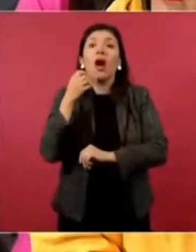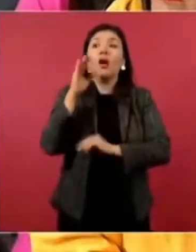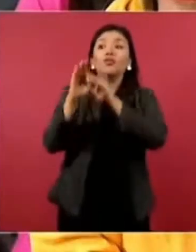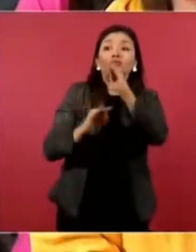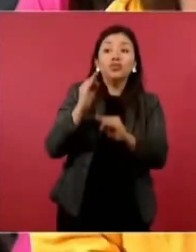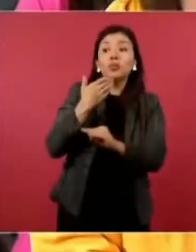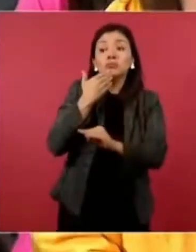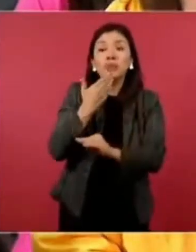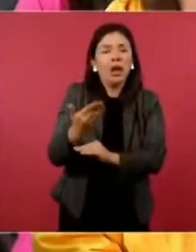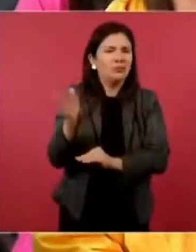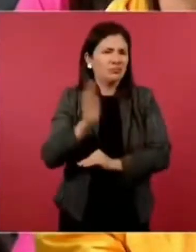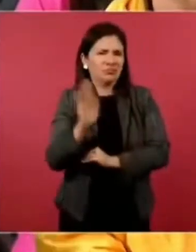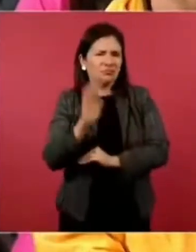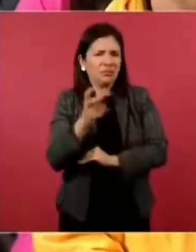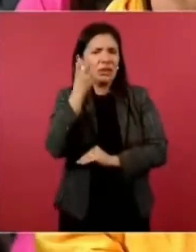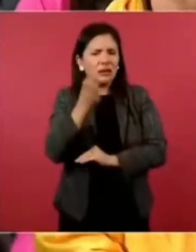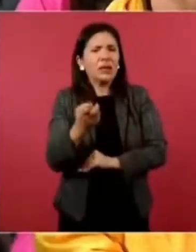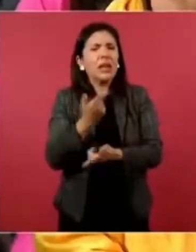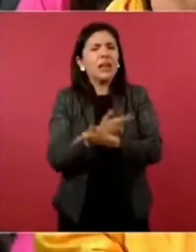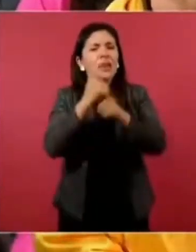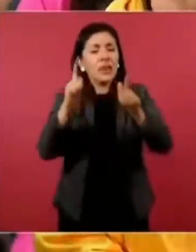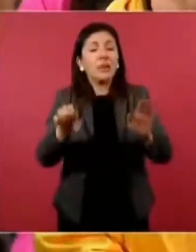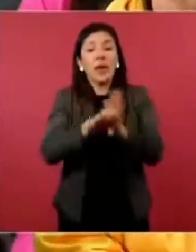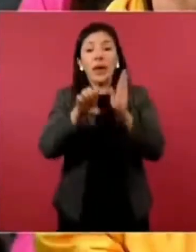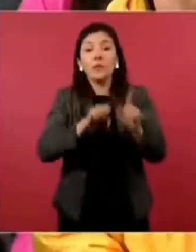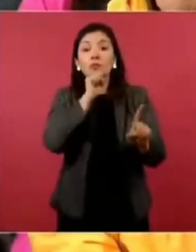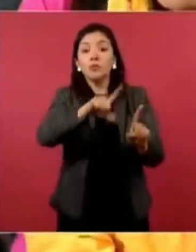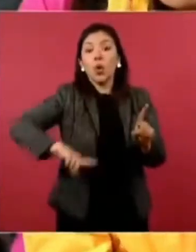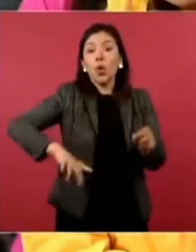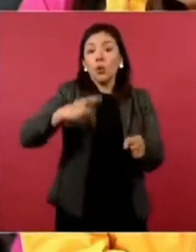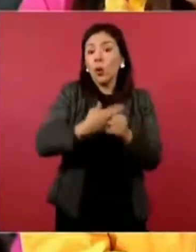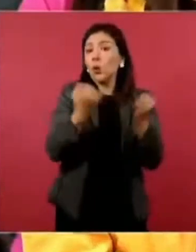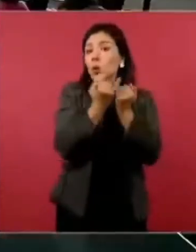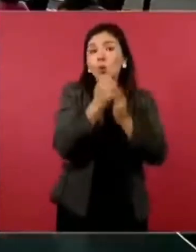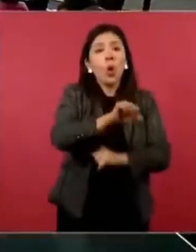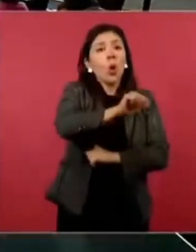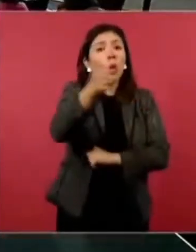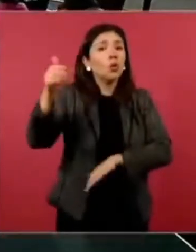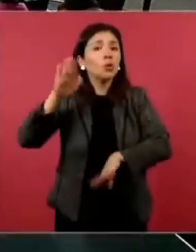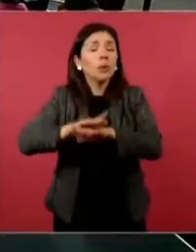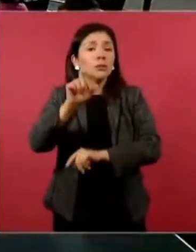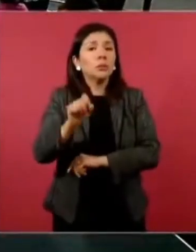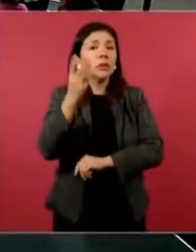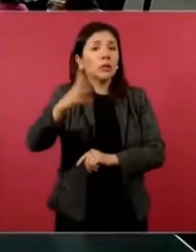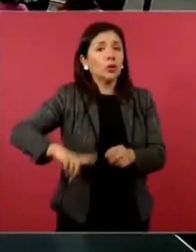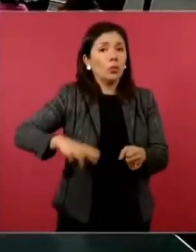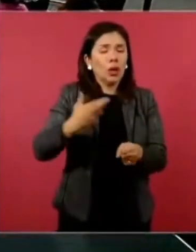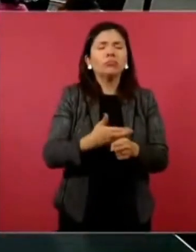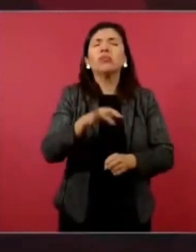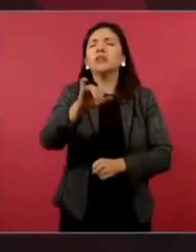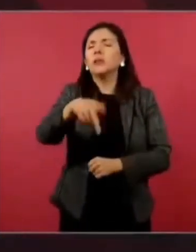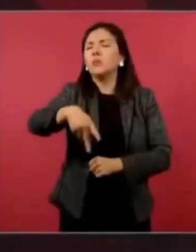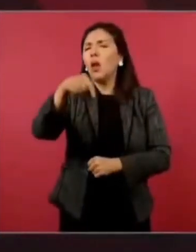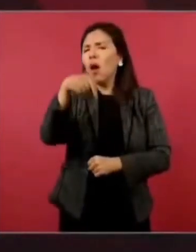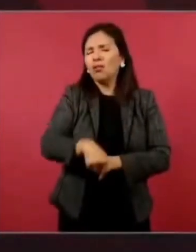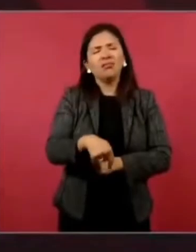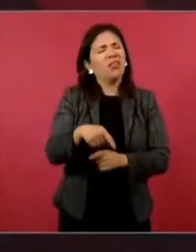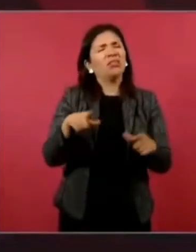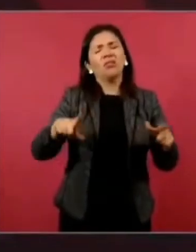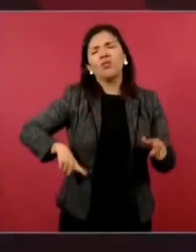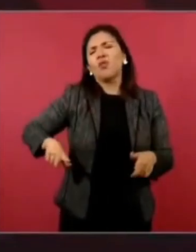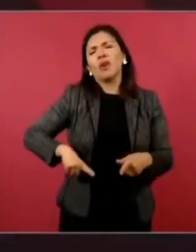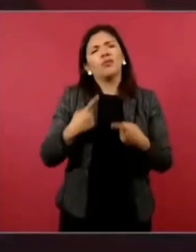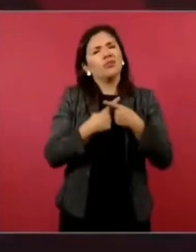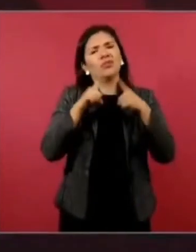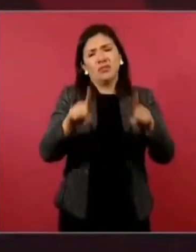sí, sino que haya este exhorto para este gobernador y para todos los demás gobernadores. Para los 23, sí, pero aquí nosotros no hacemos eso. Pero usted se nunca reunió. Lo hemos